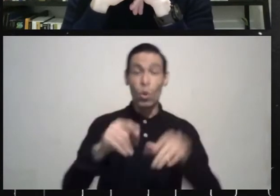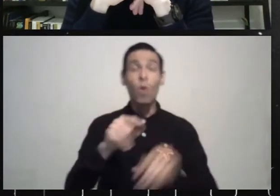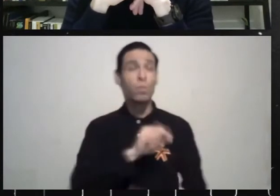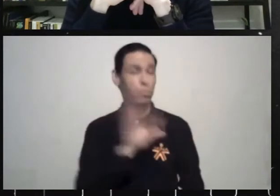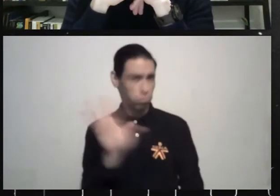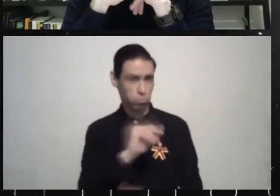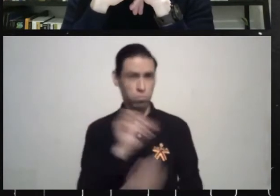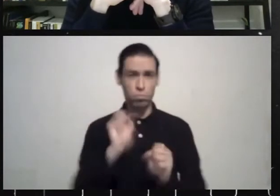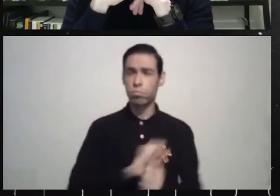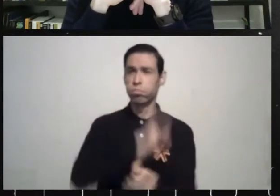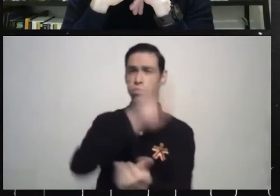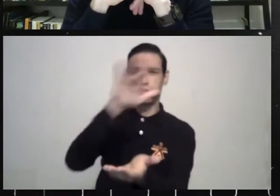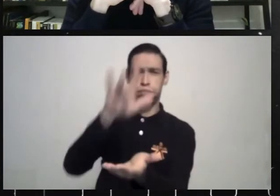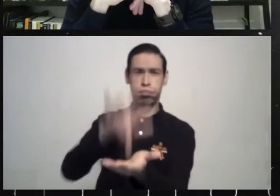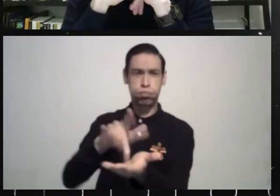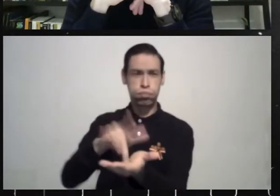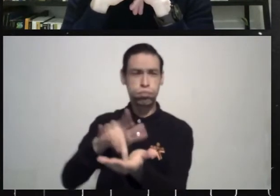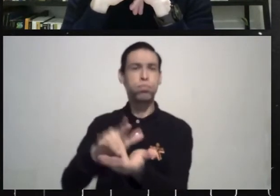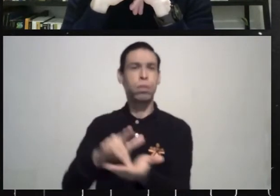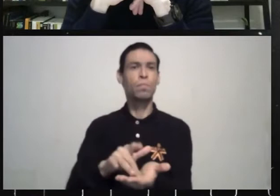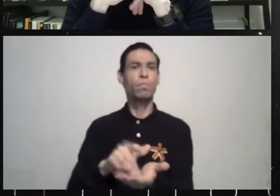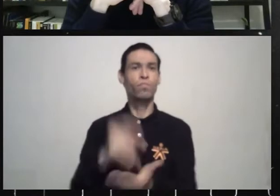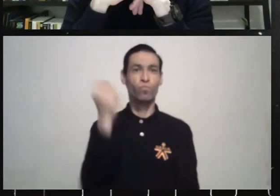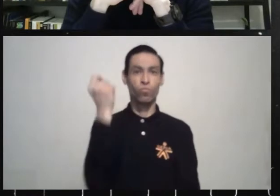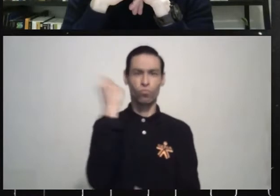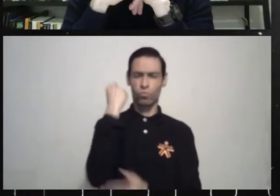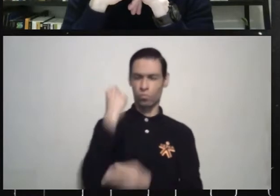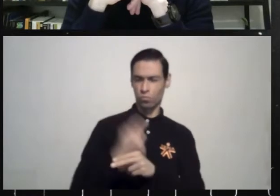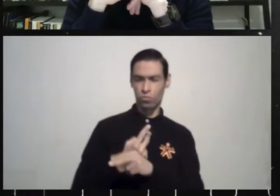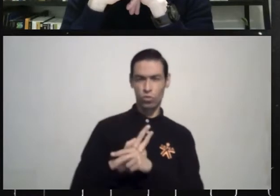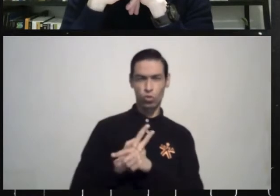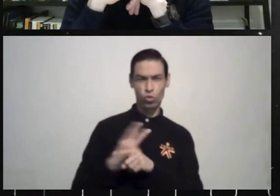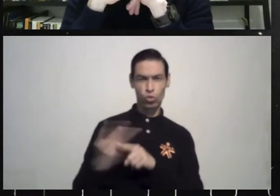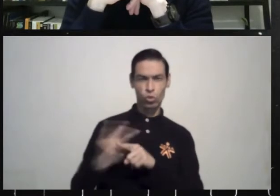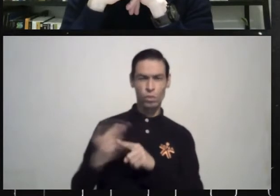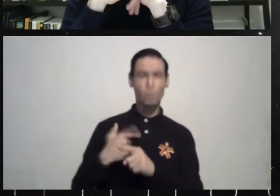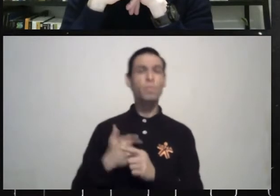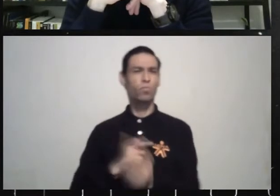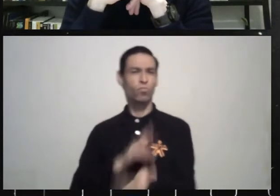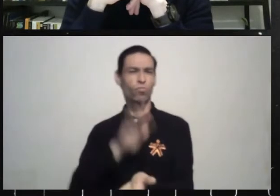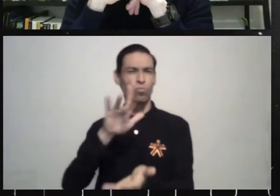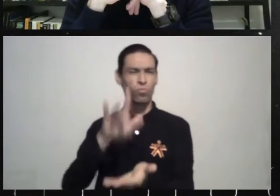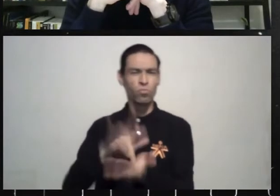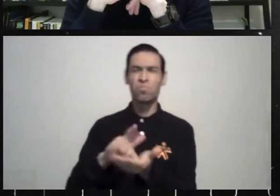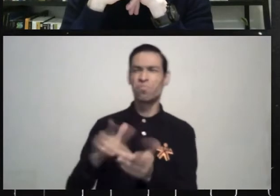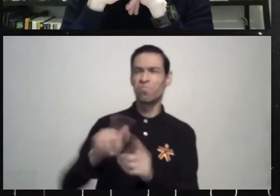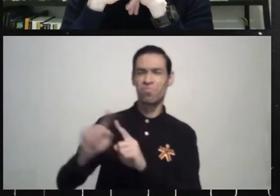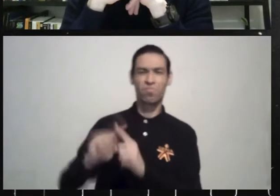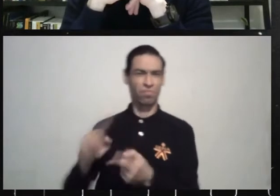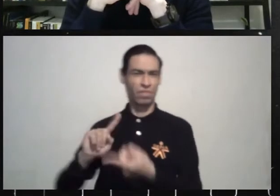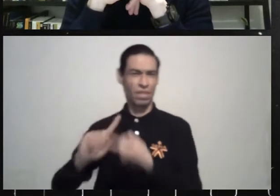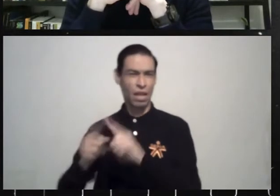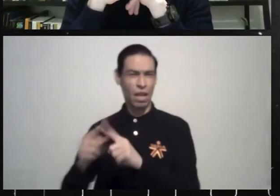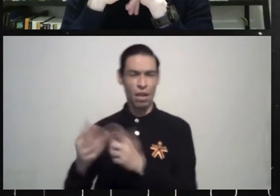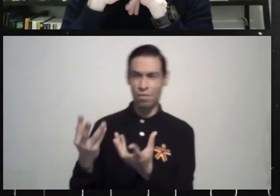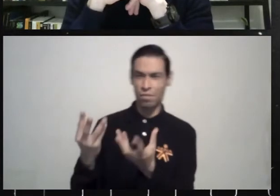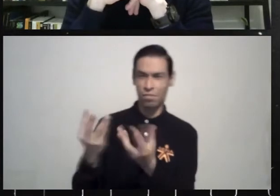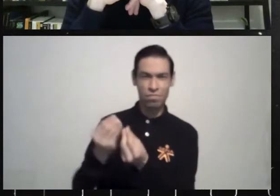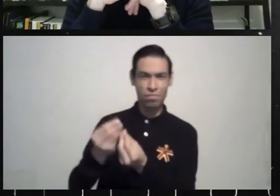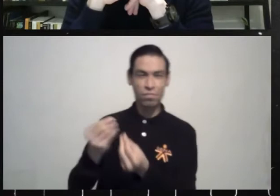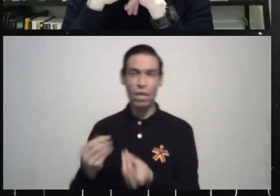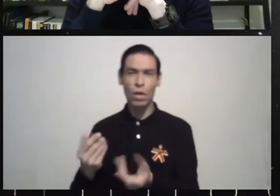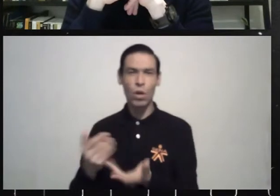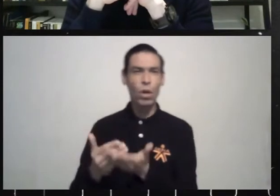Justamente hace unos 15 días estuve con Carlos Moreno y con Pilar y con Antonio, los escritores de la película, haciendo